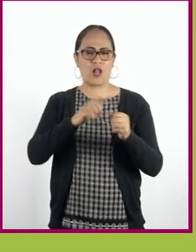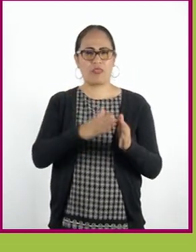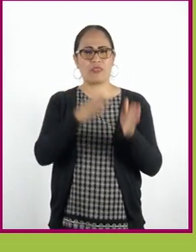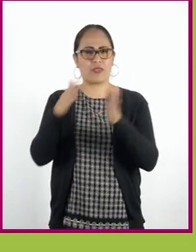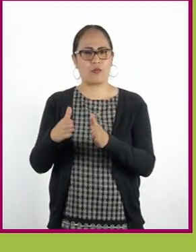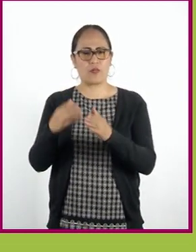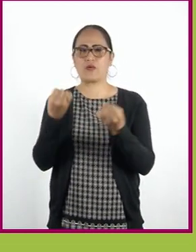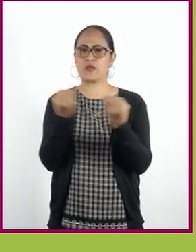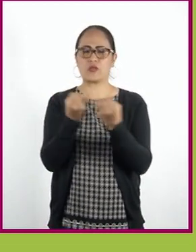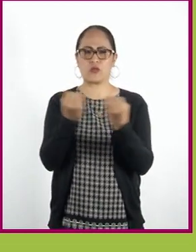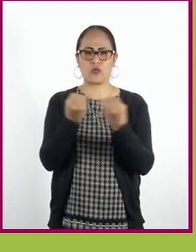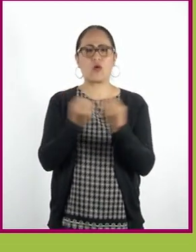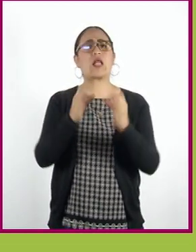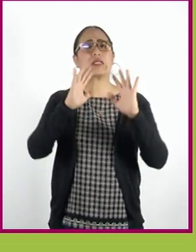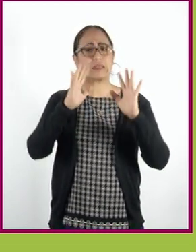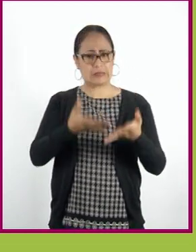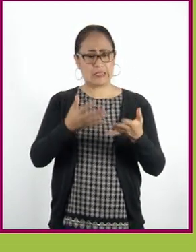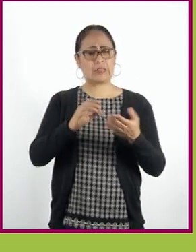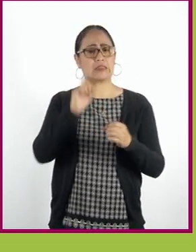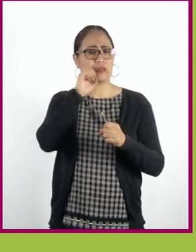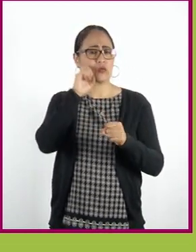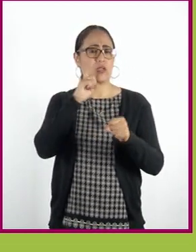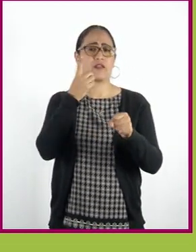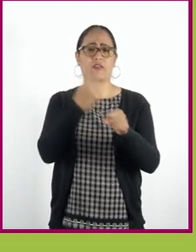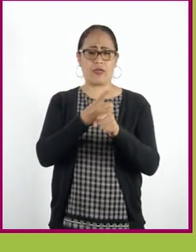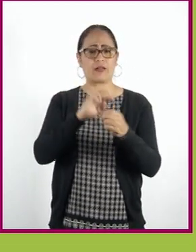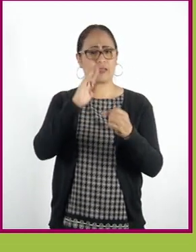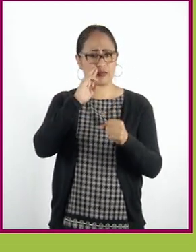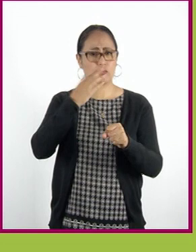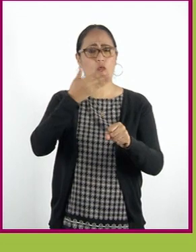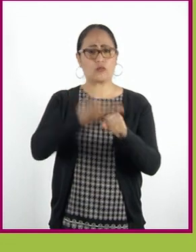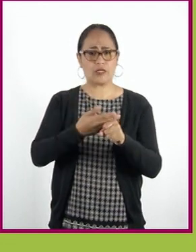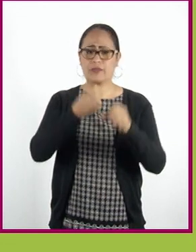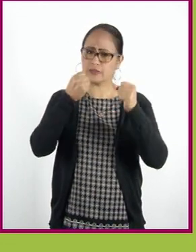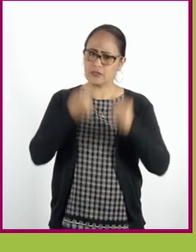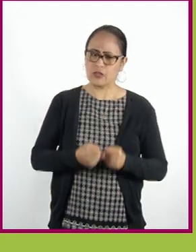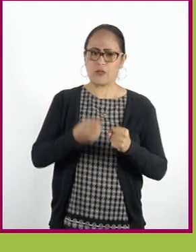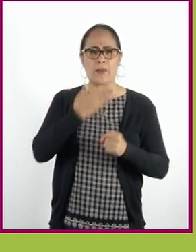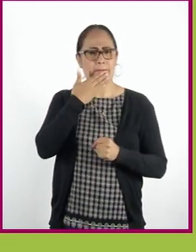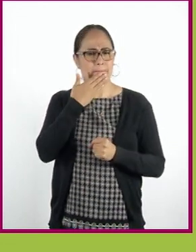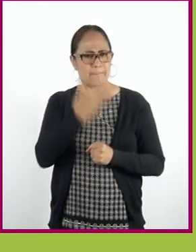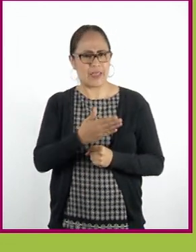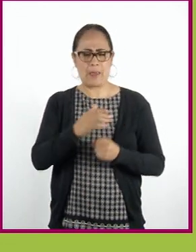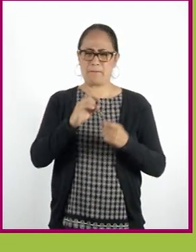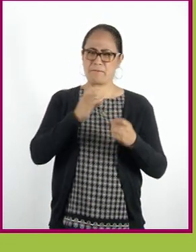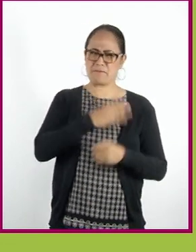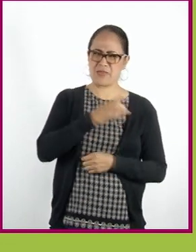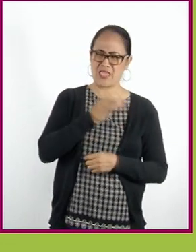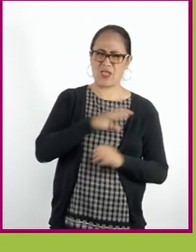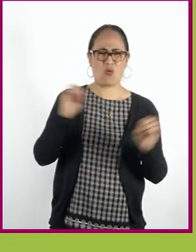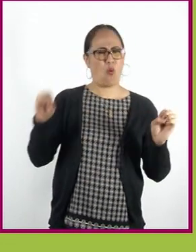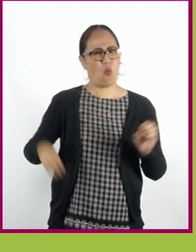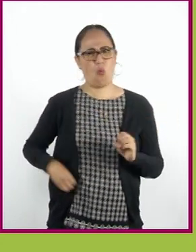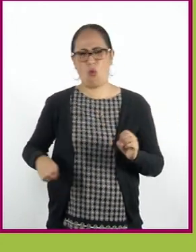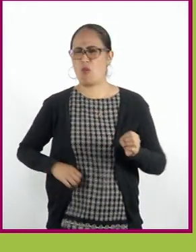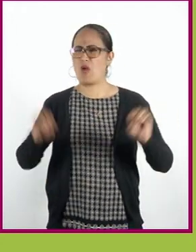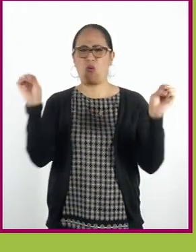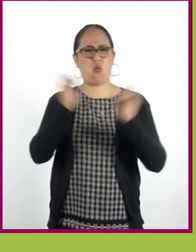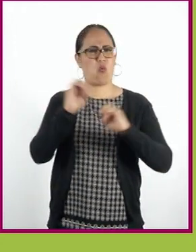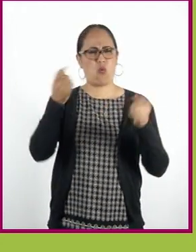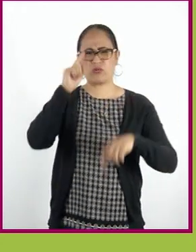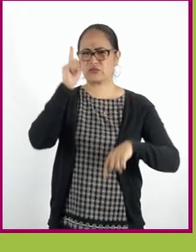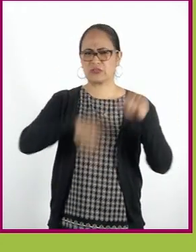una sexualidad responsable, segura y satisfactoria, libre de miedos, culpas, falsas